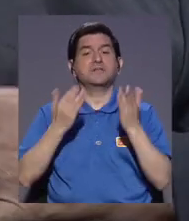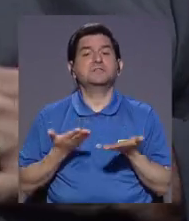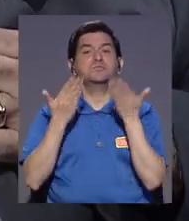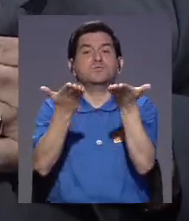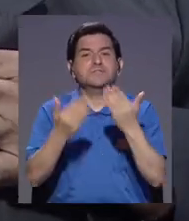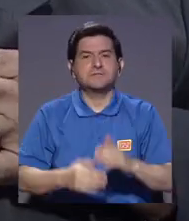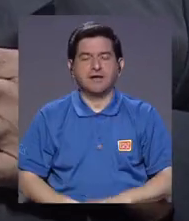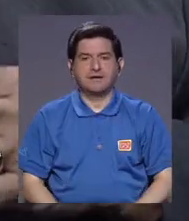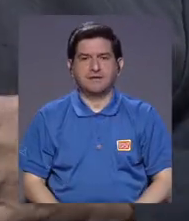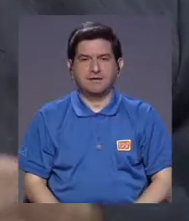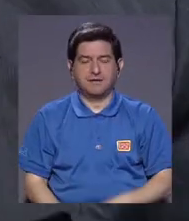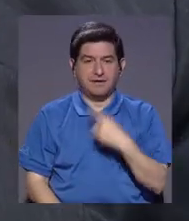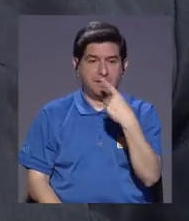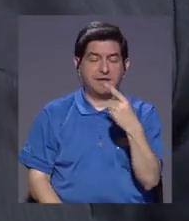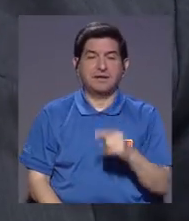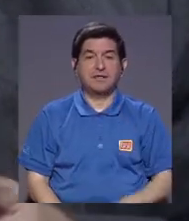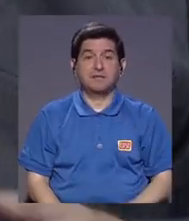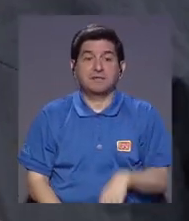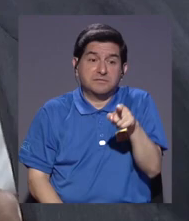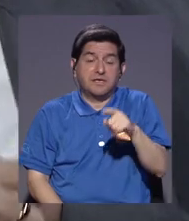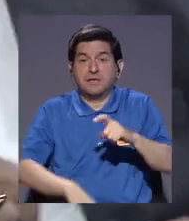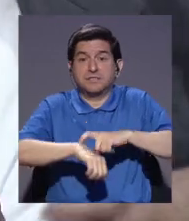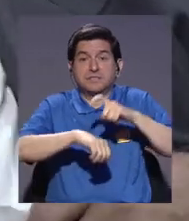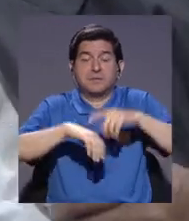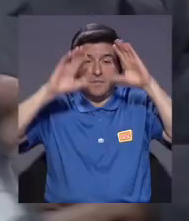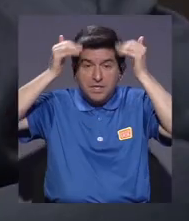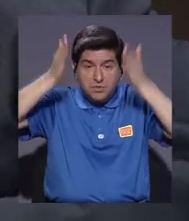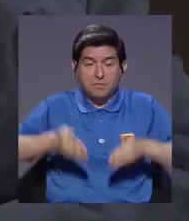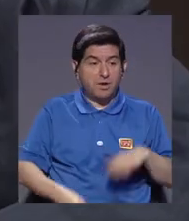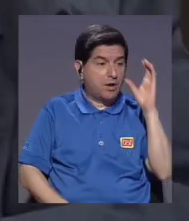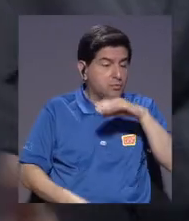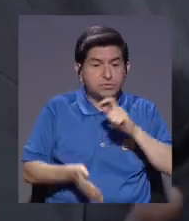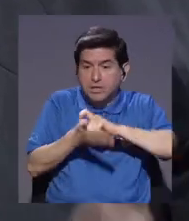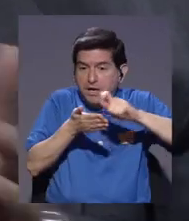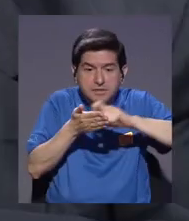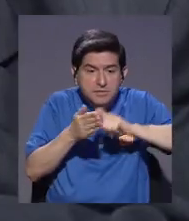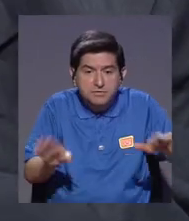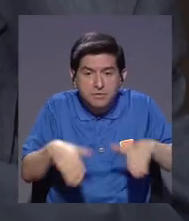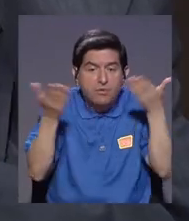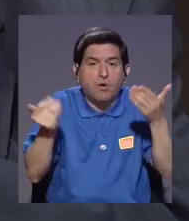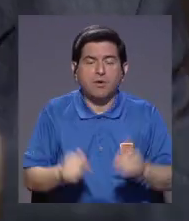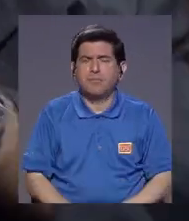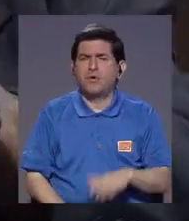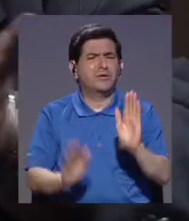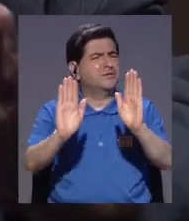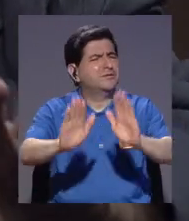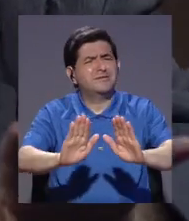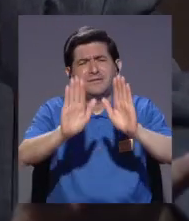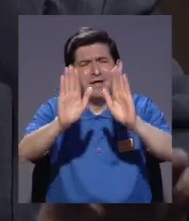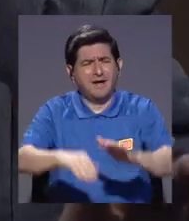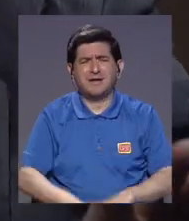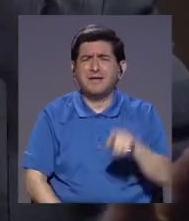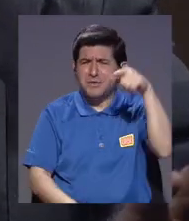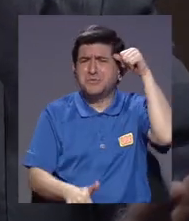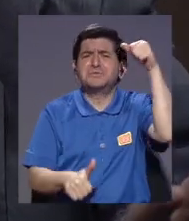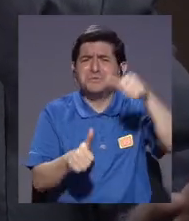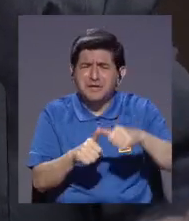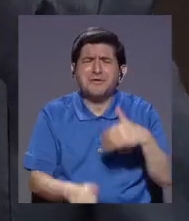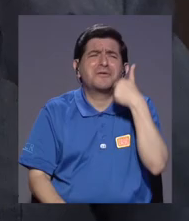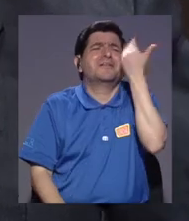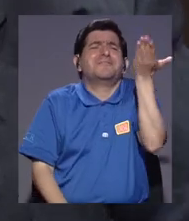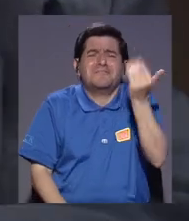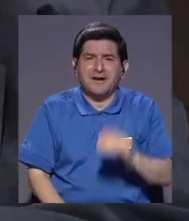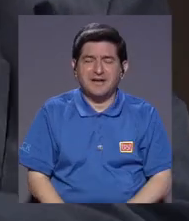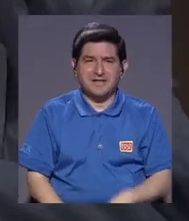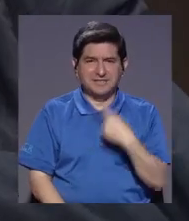y ahí es donde dice que el embajador se acaban busco para ver cómo ha apuntado el recadito y villanueva preocupes ya acordar muy